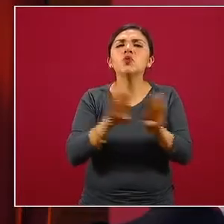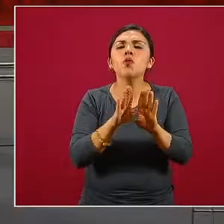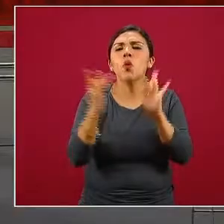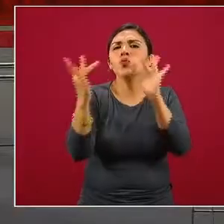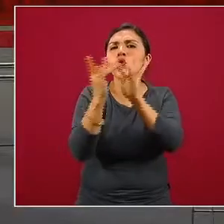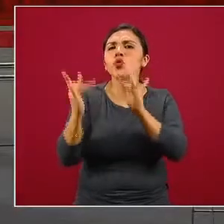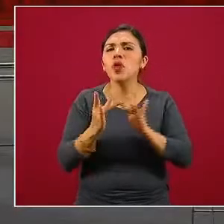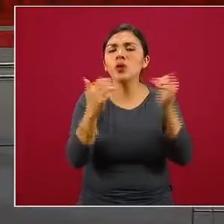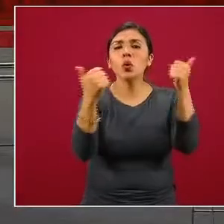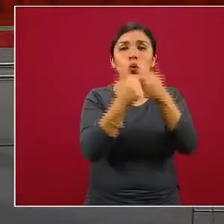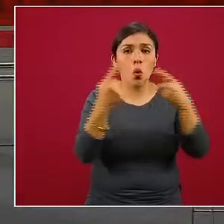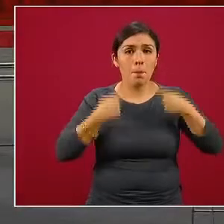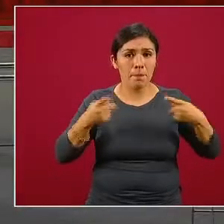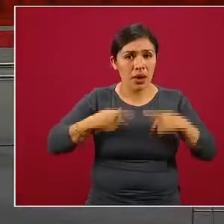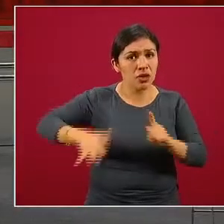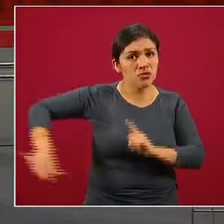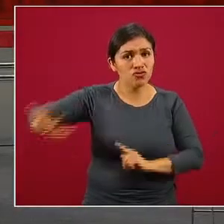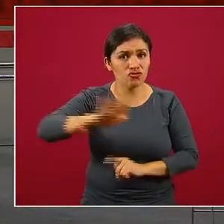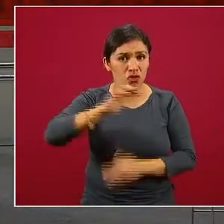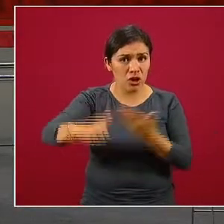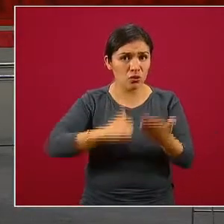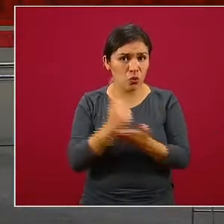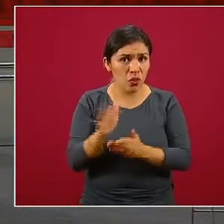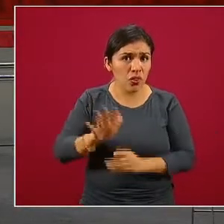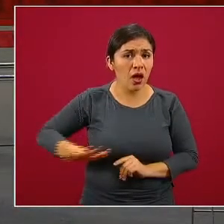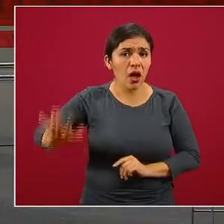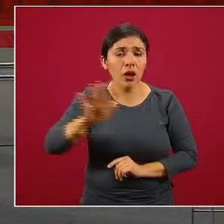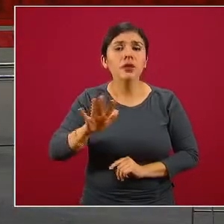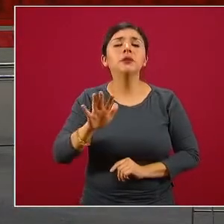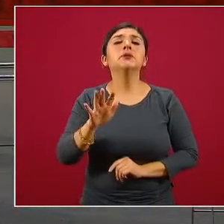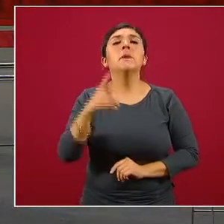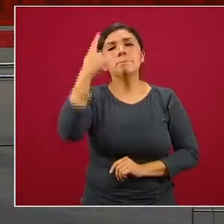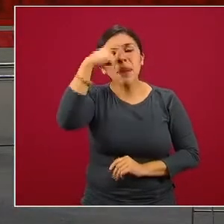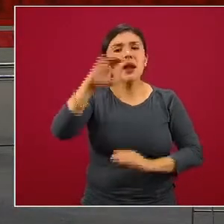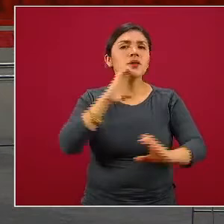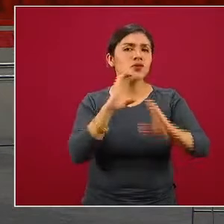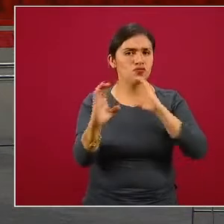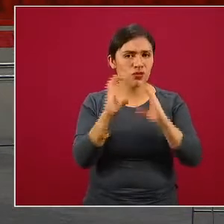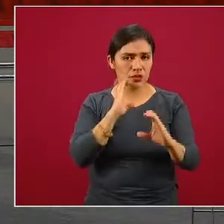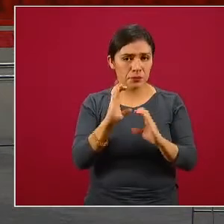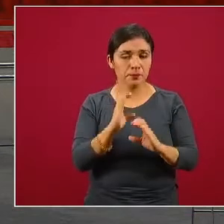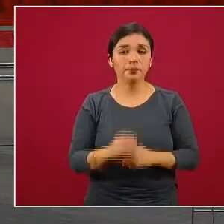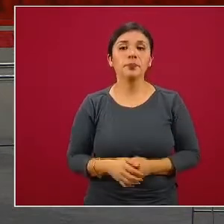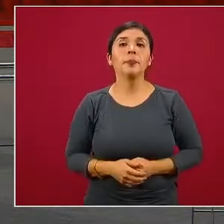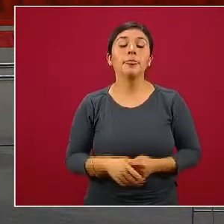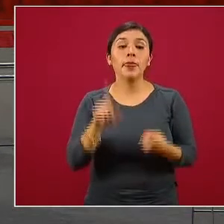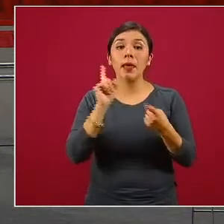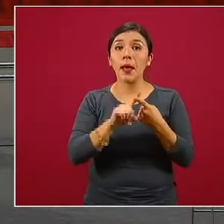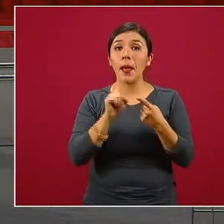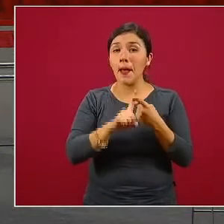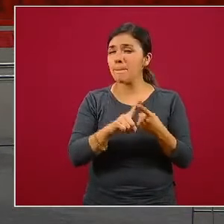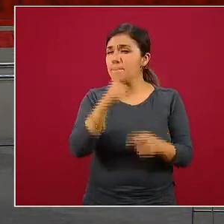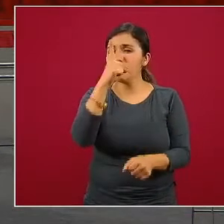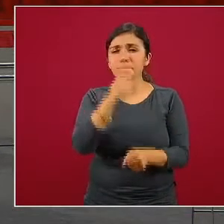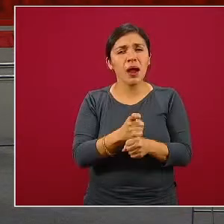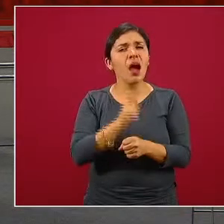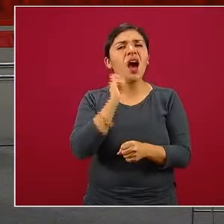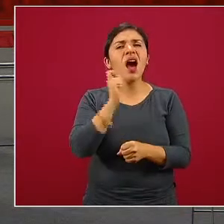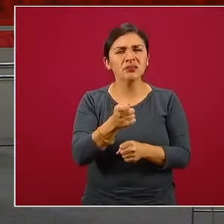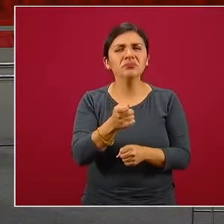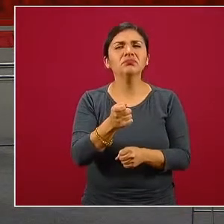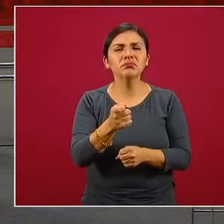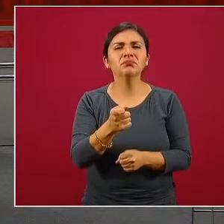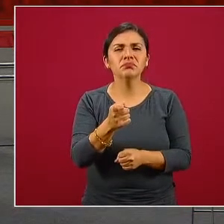con la ciudadanía para abrir estos canales de comunicación. Uno de los principales, como ya hemos hablado, es